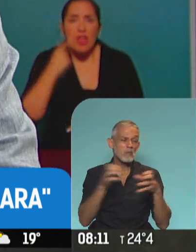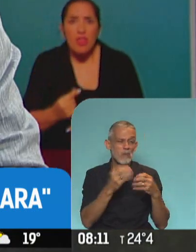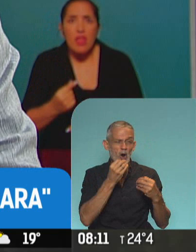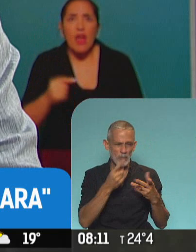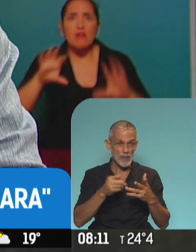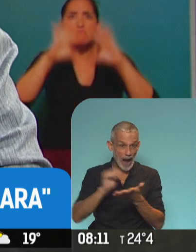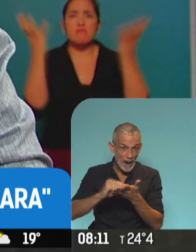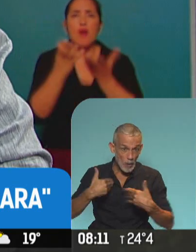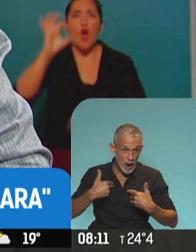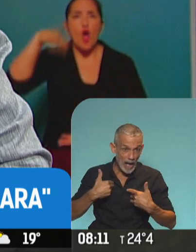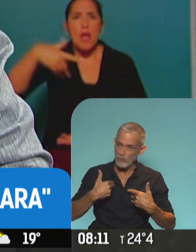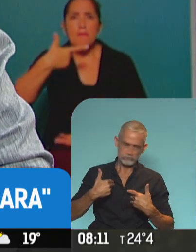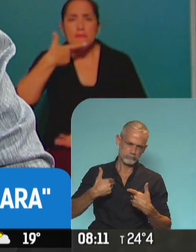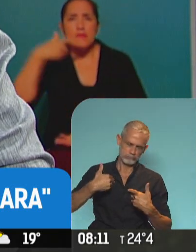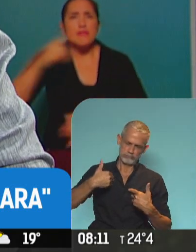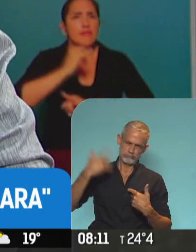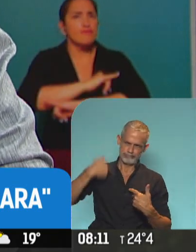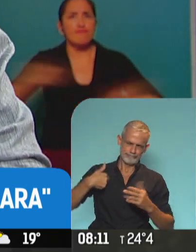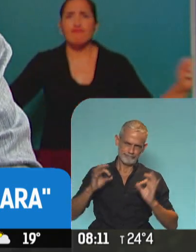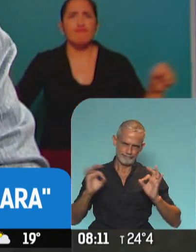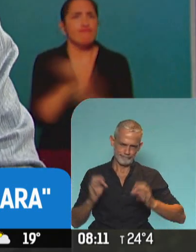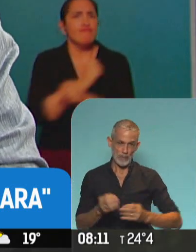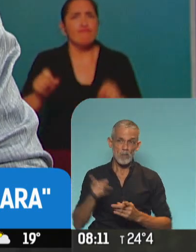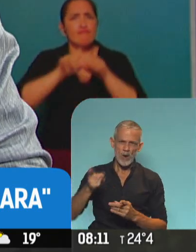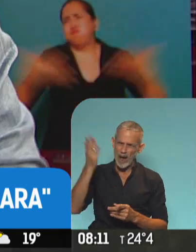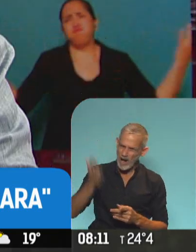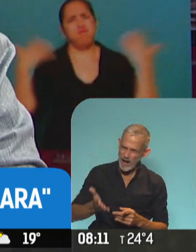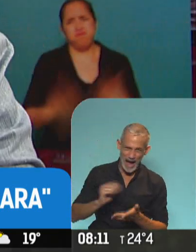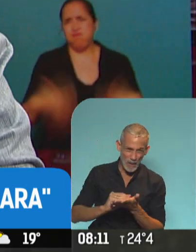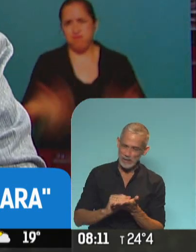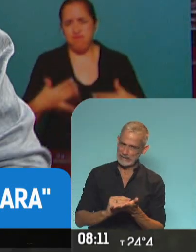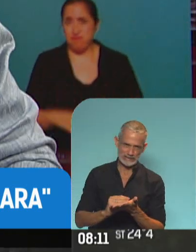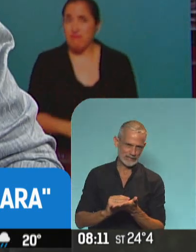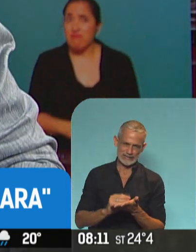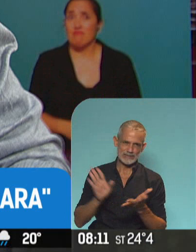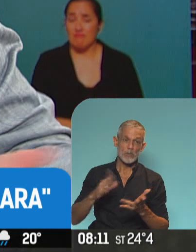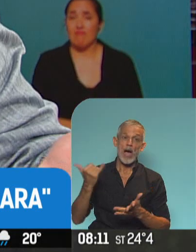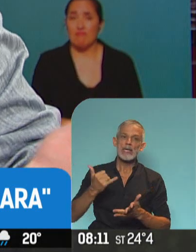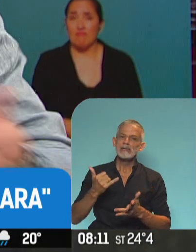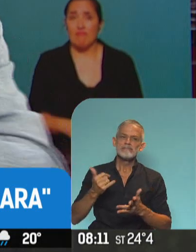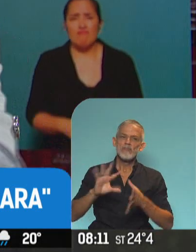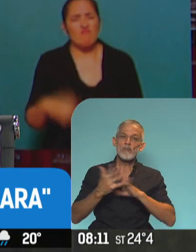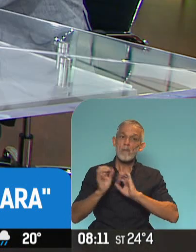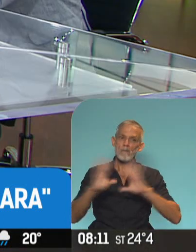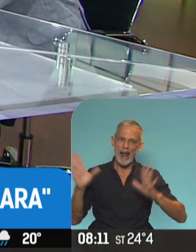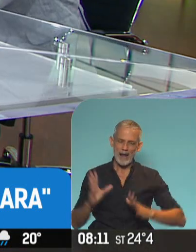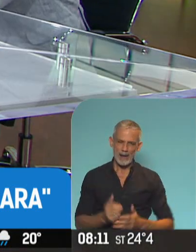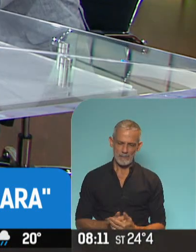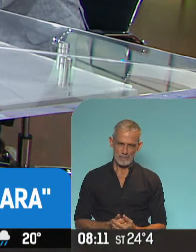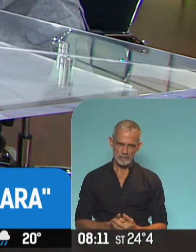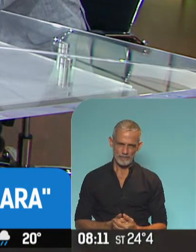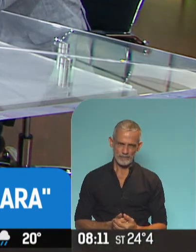mí como abogado no me dice nada. O sea, porque tiene pecados originales. Doctor, en